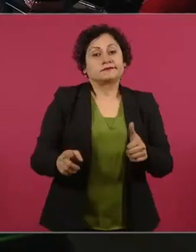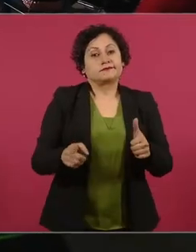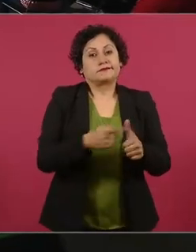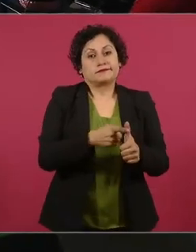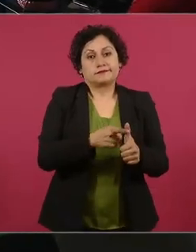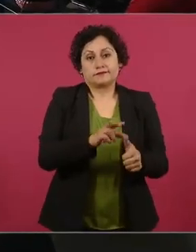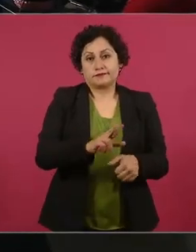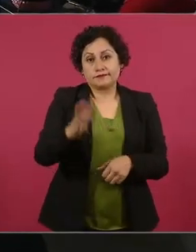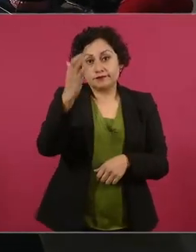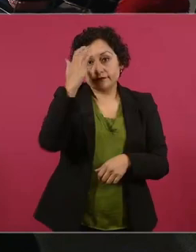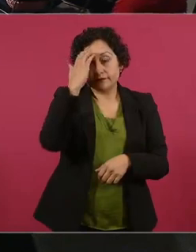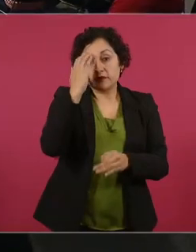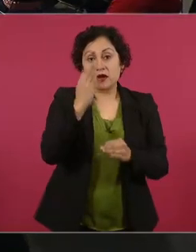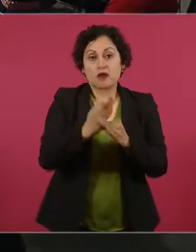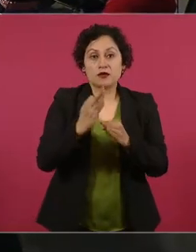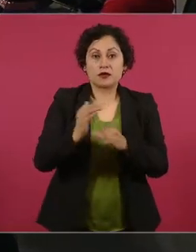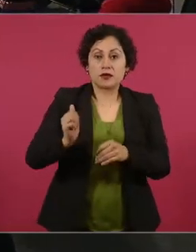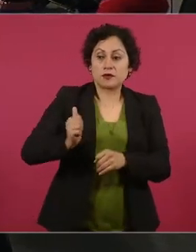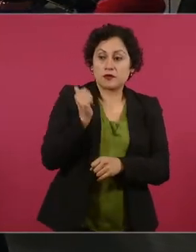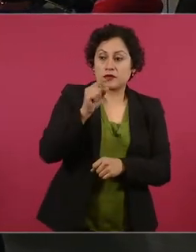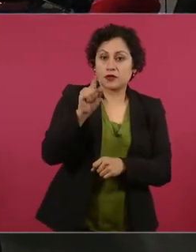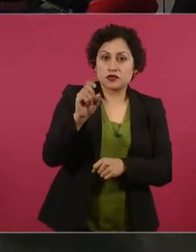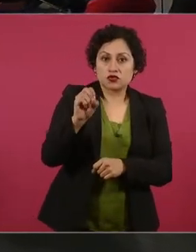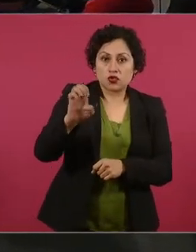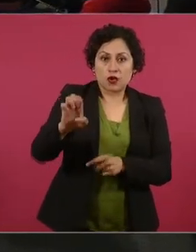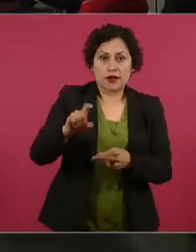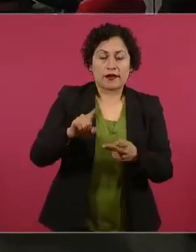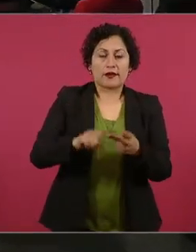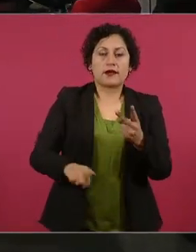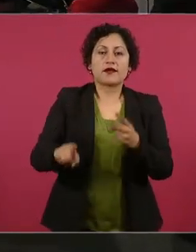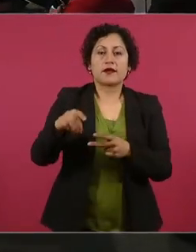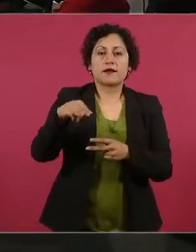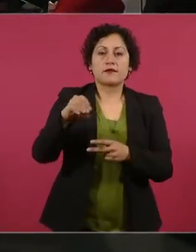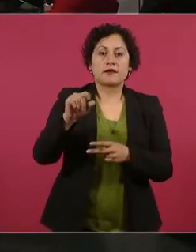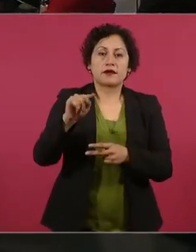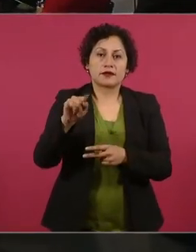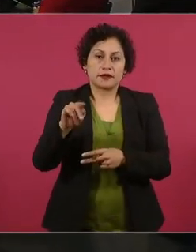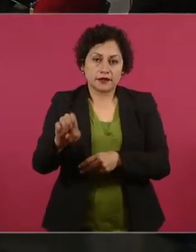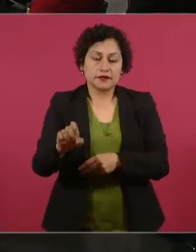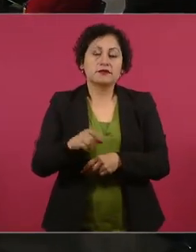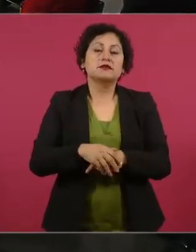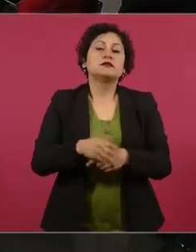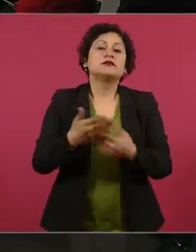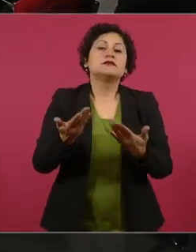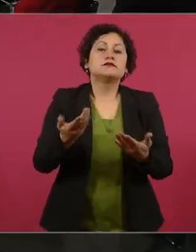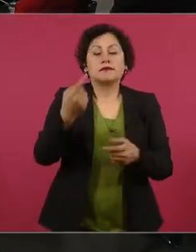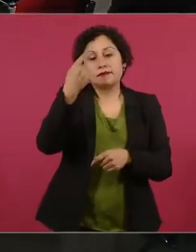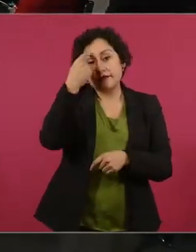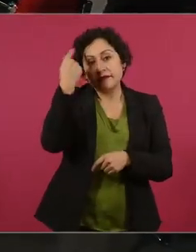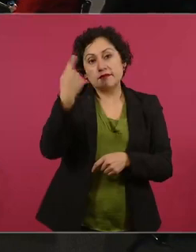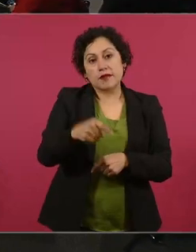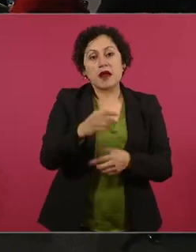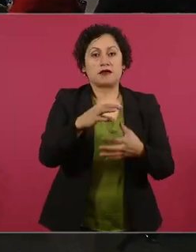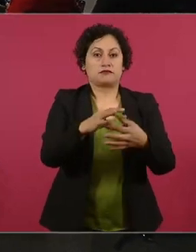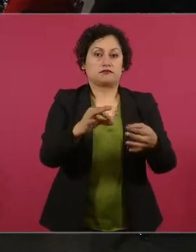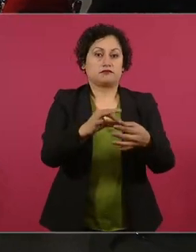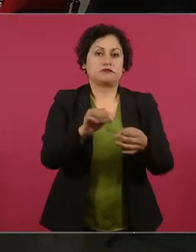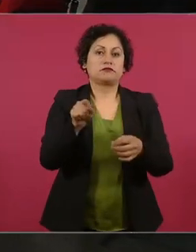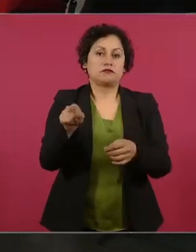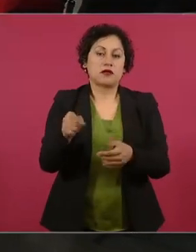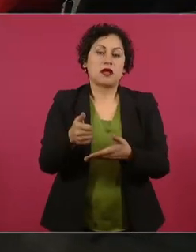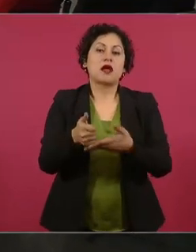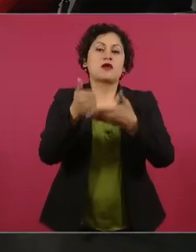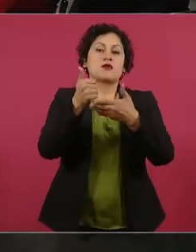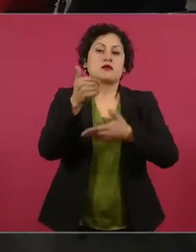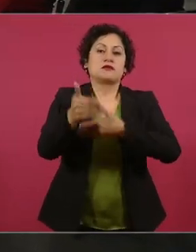quiero aprovechar que están aquí Zoe Robledo y Carlos Martínez para comentar que se avanzó de manera muy importante en un par de